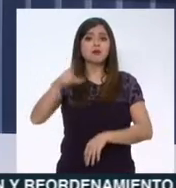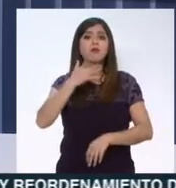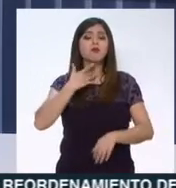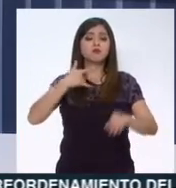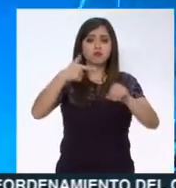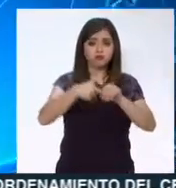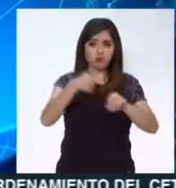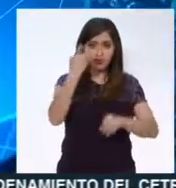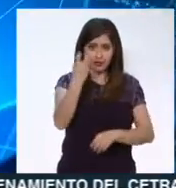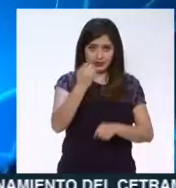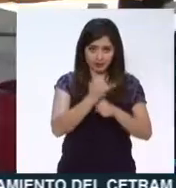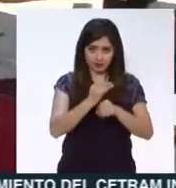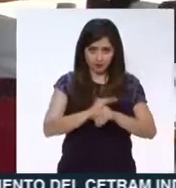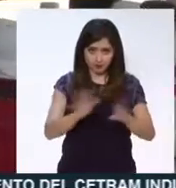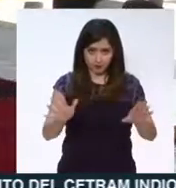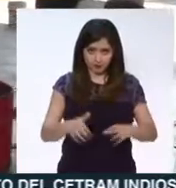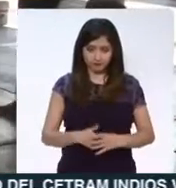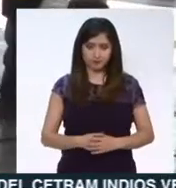información.